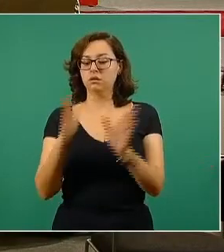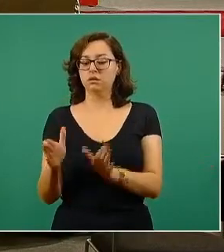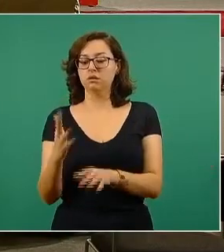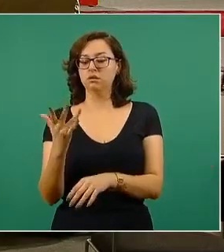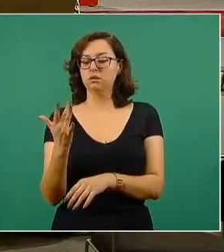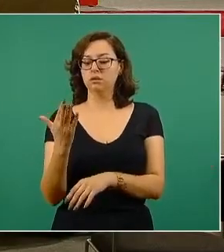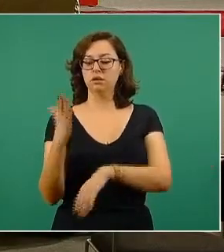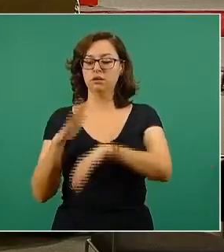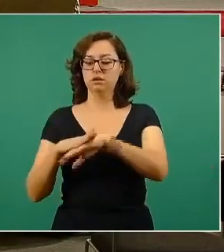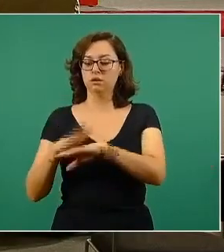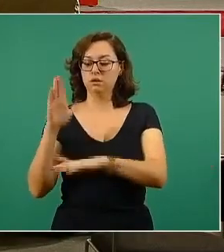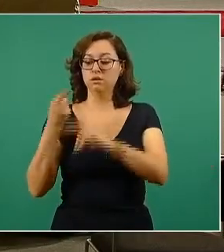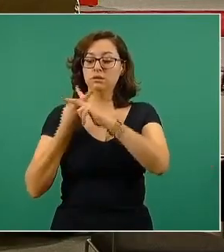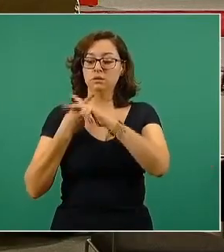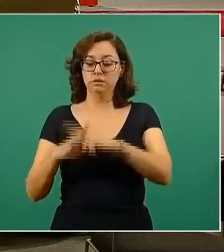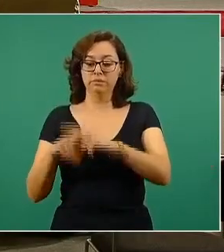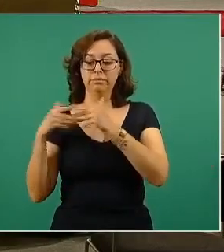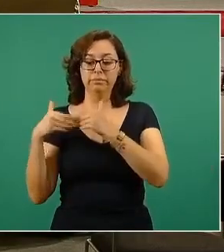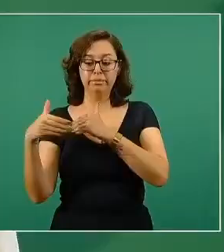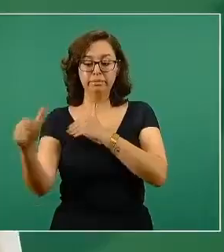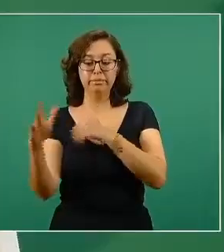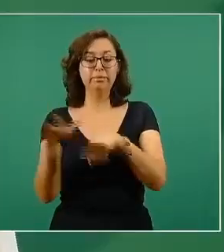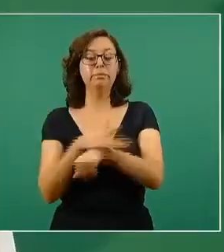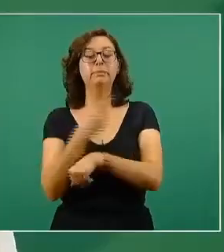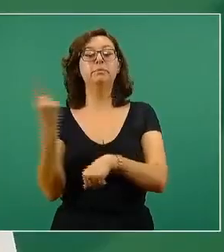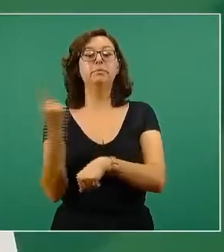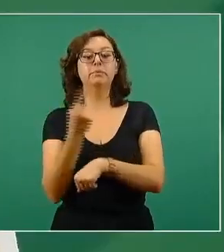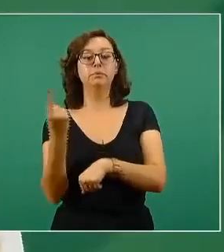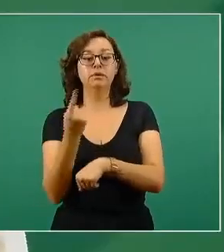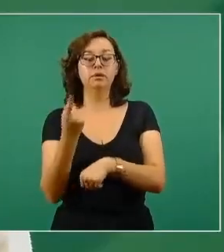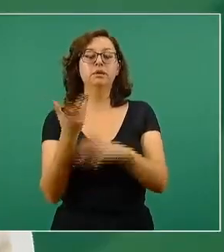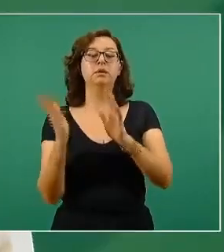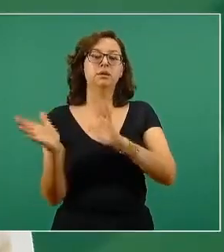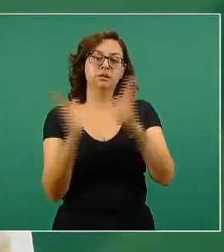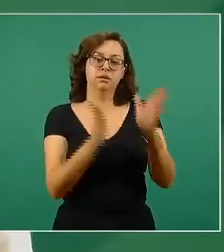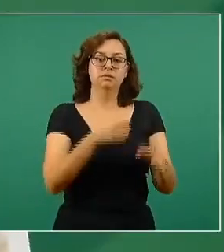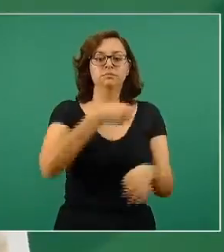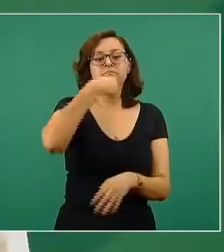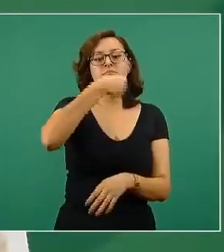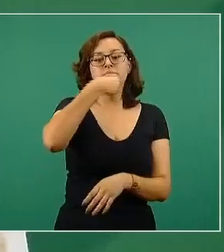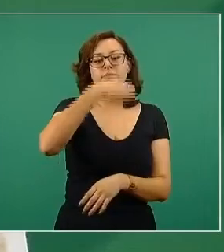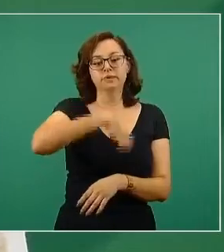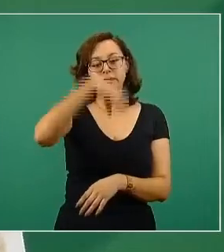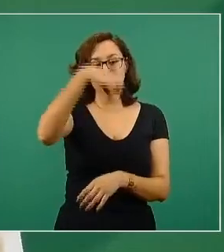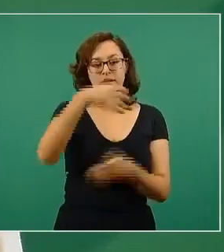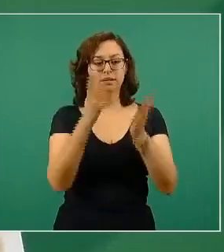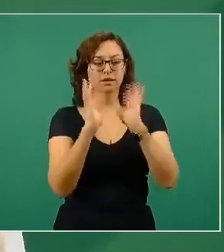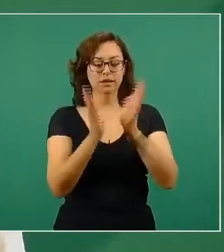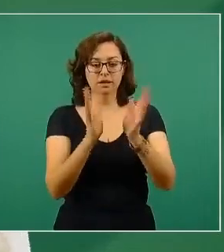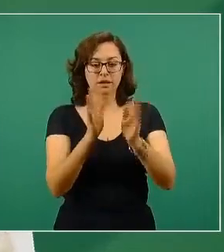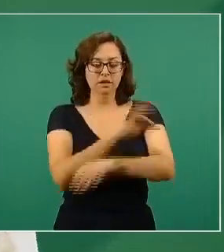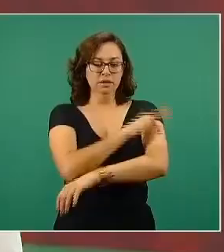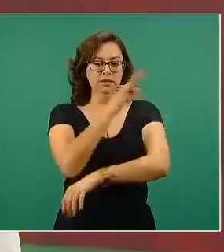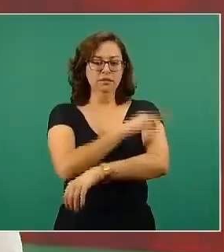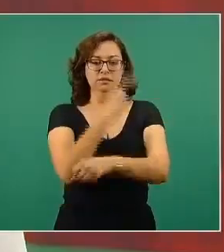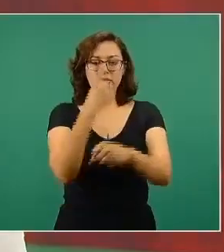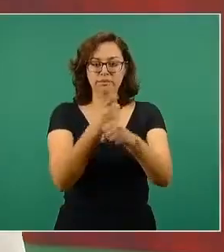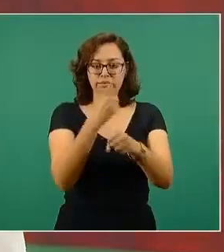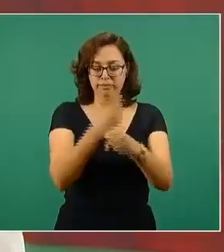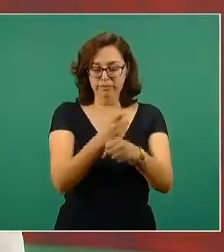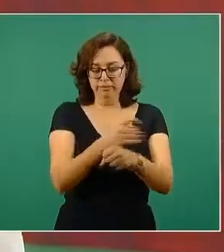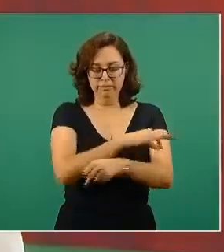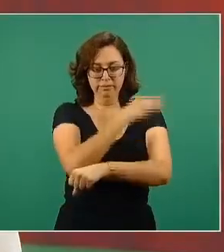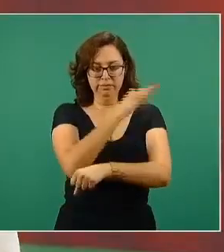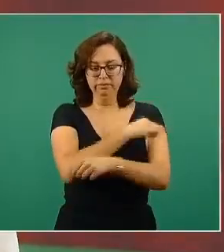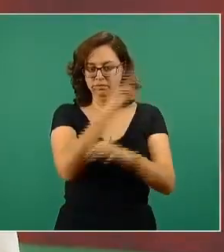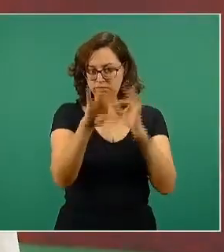indicamos que ya habíamos terminado la vacunación, al menos de primera dosis, de adultos mayores de 60. Por supuesto, ha